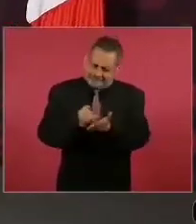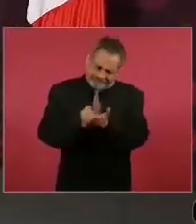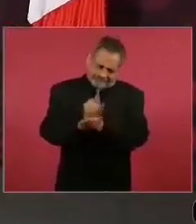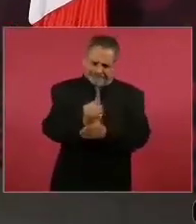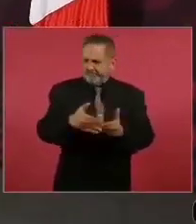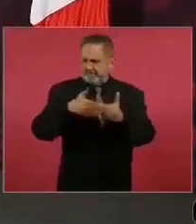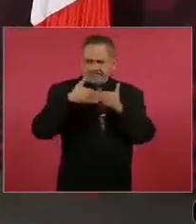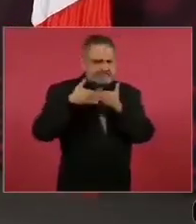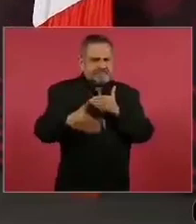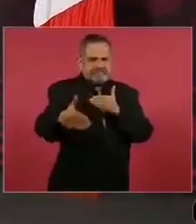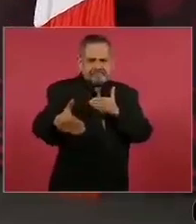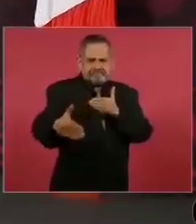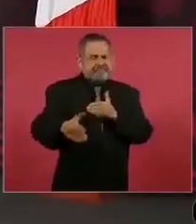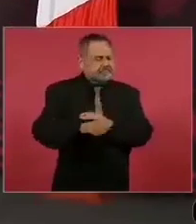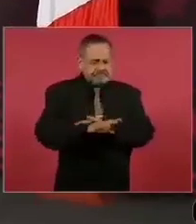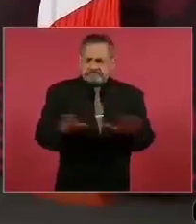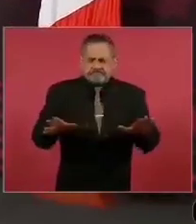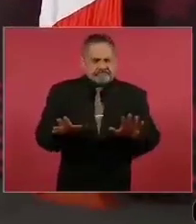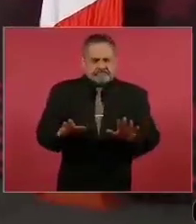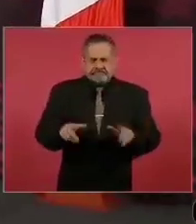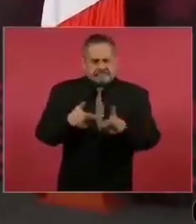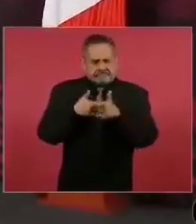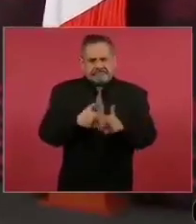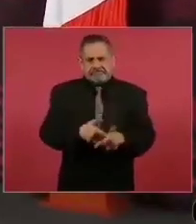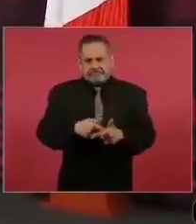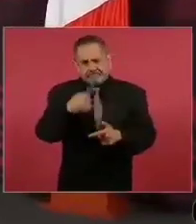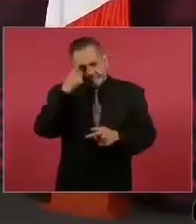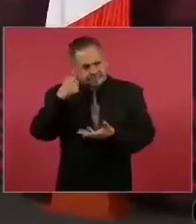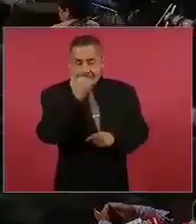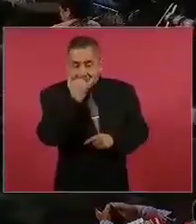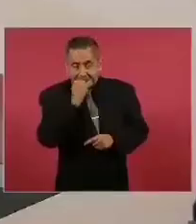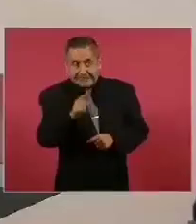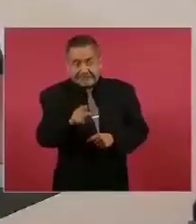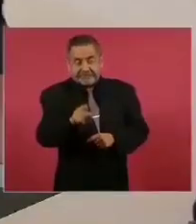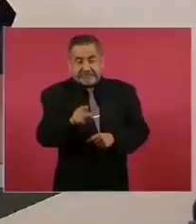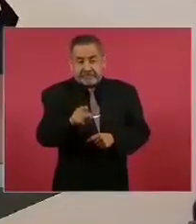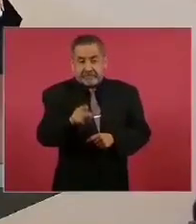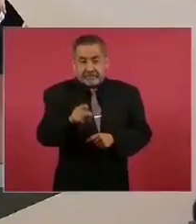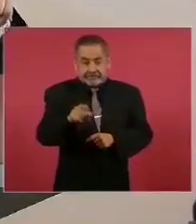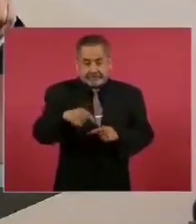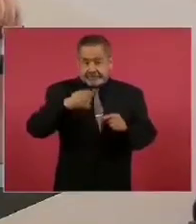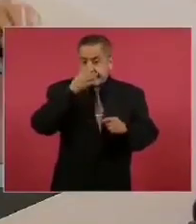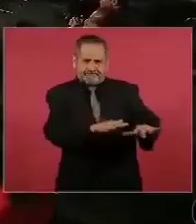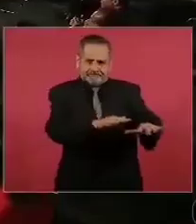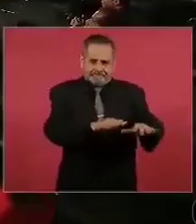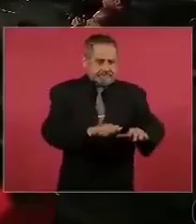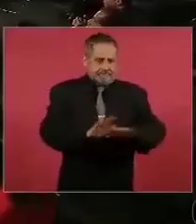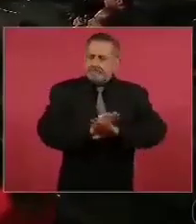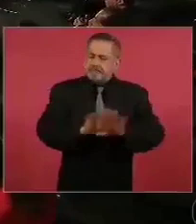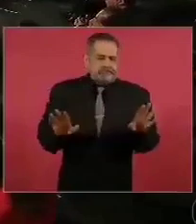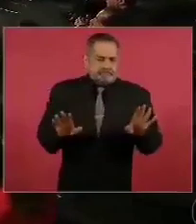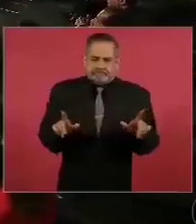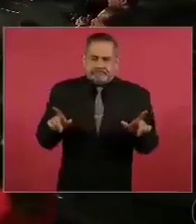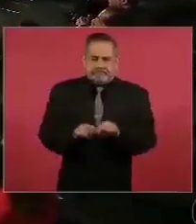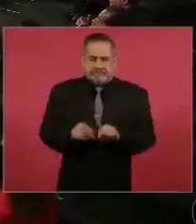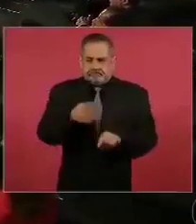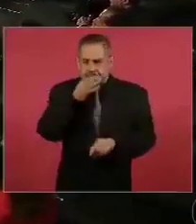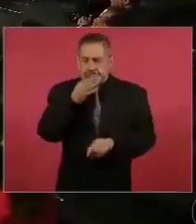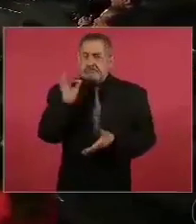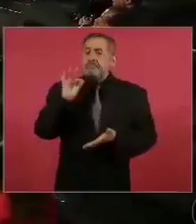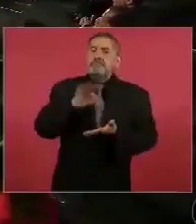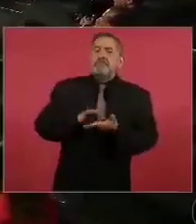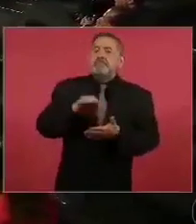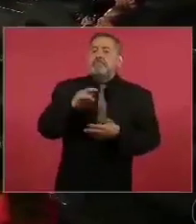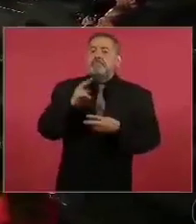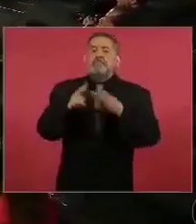legalmente el apoyo eh a Sonora es a finales de este mes este